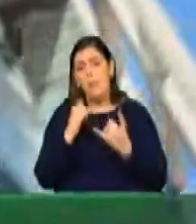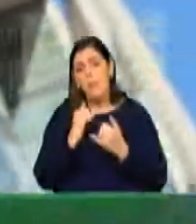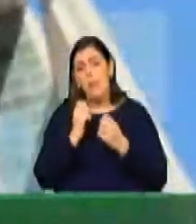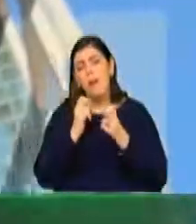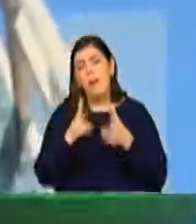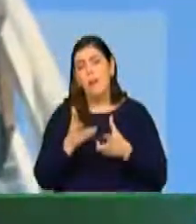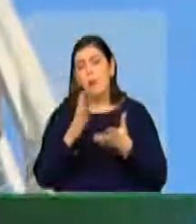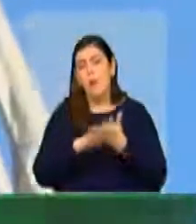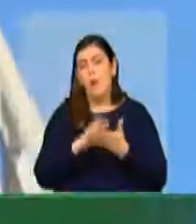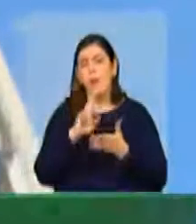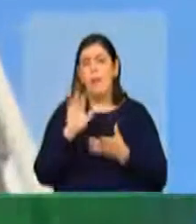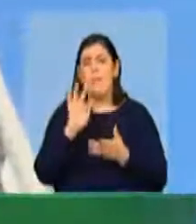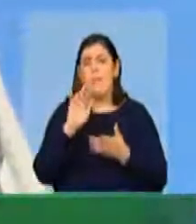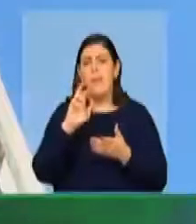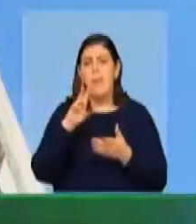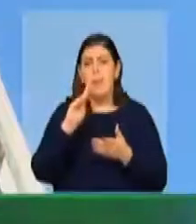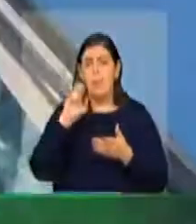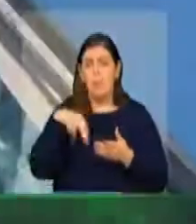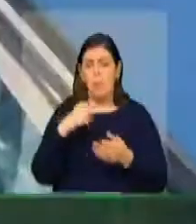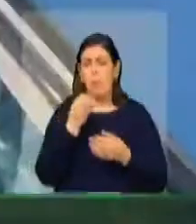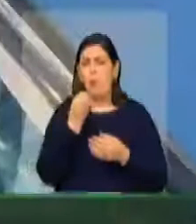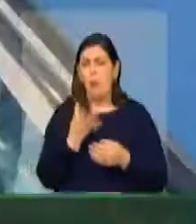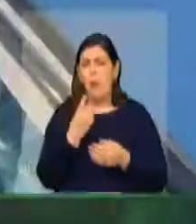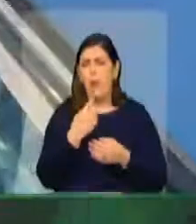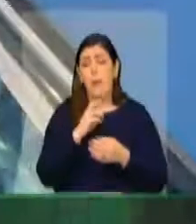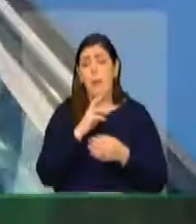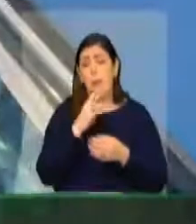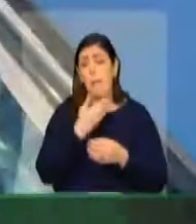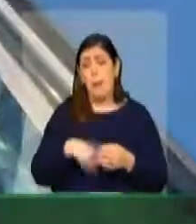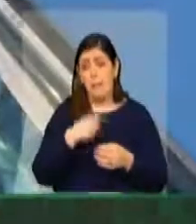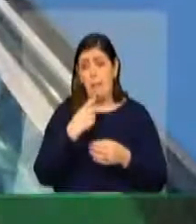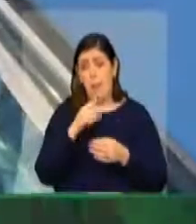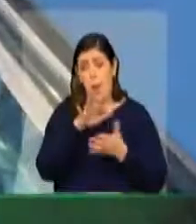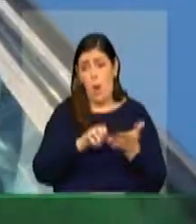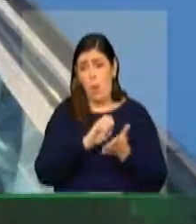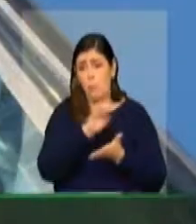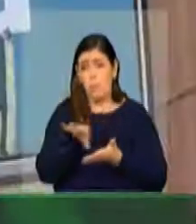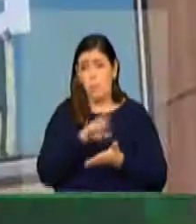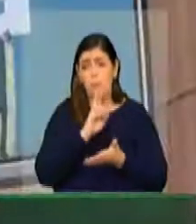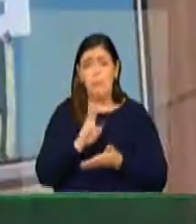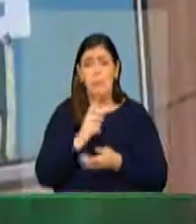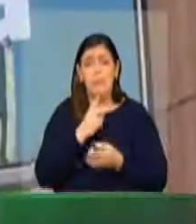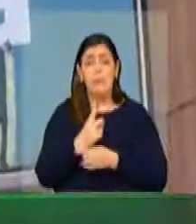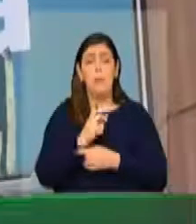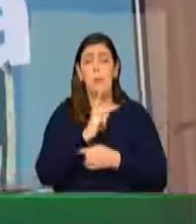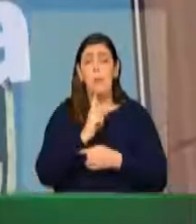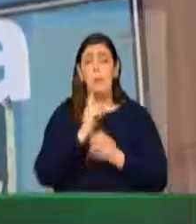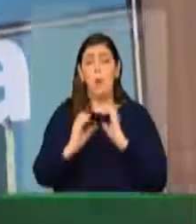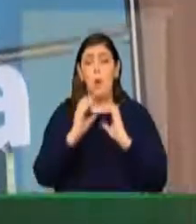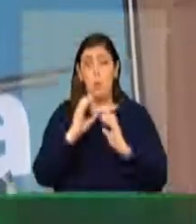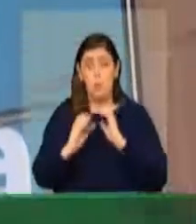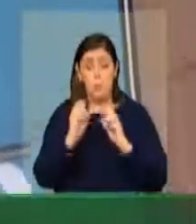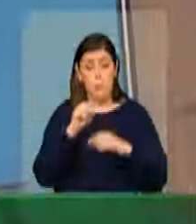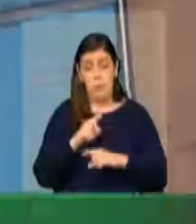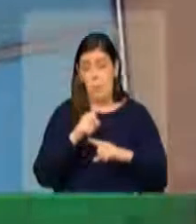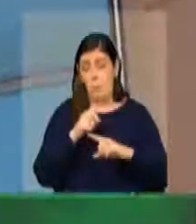del proyecto de referéndum. El presidente señaló en una nota de respuesta que la política de comunicación adoptada en relación a este